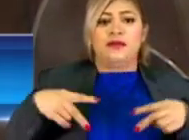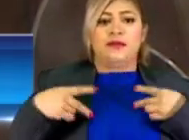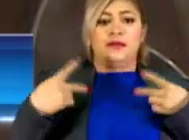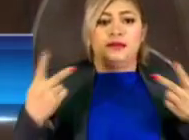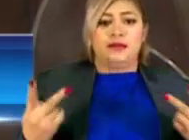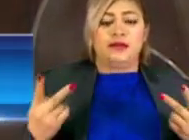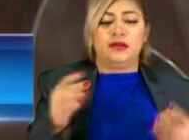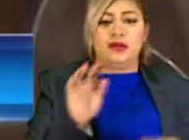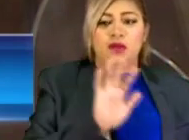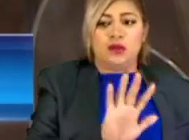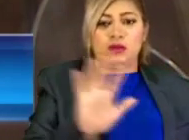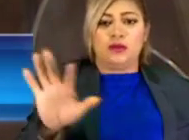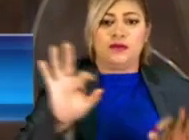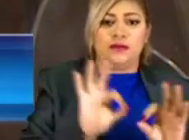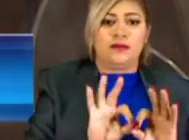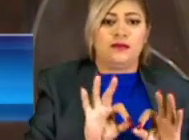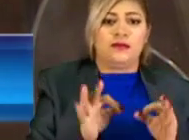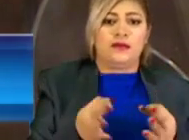la de su familia.